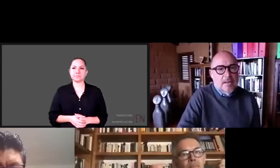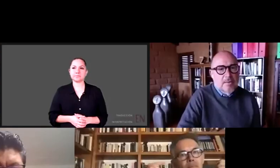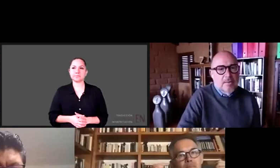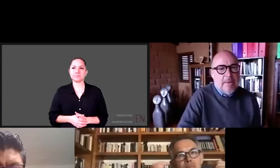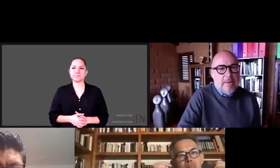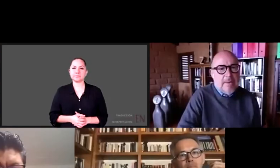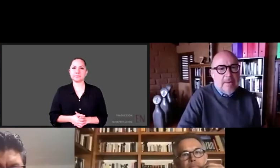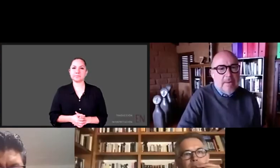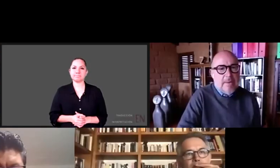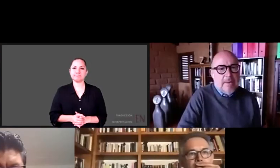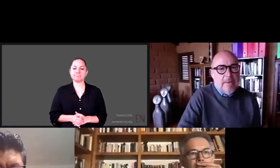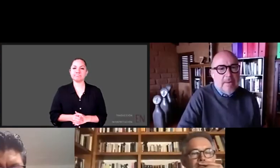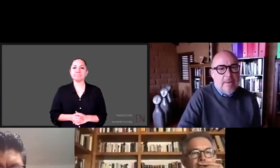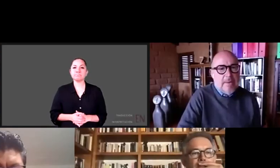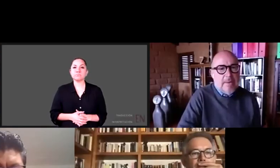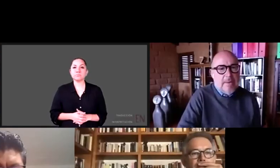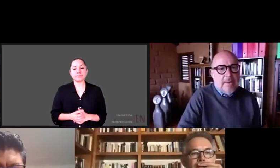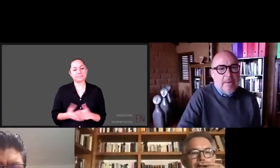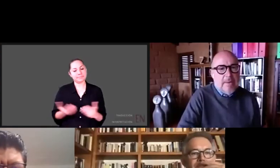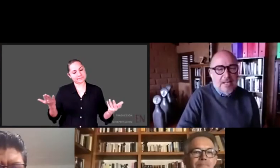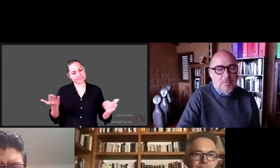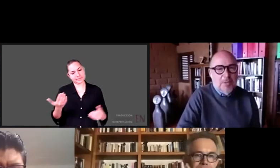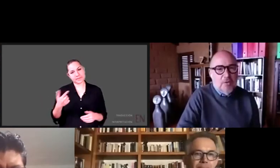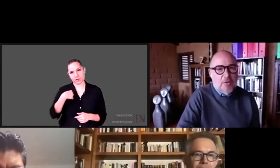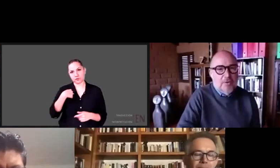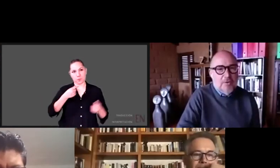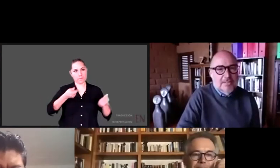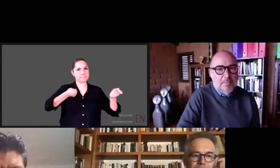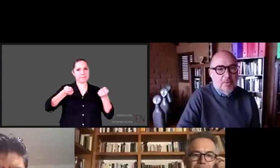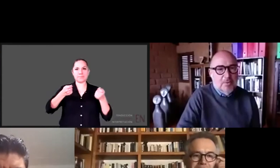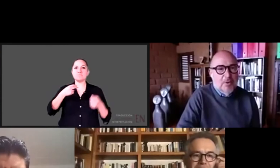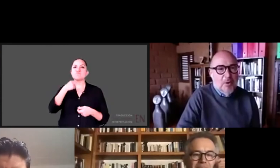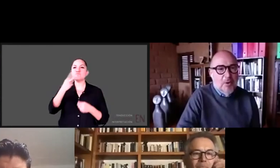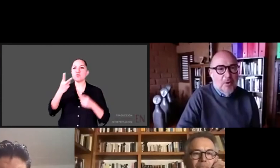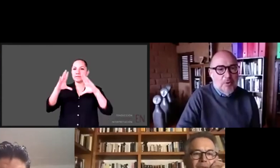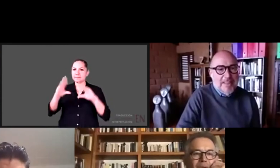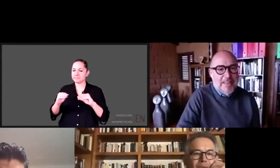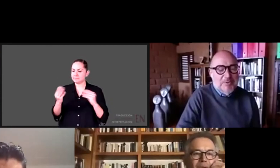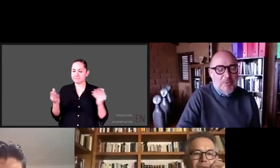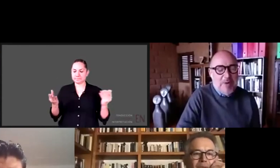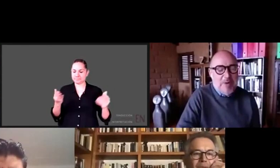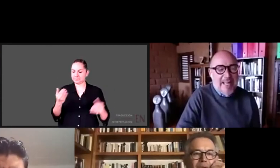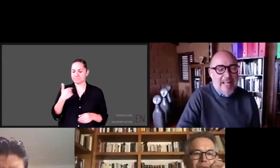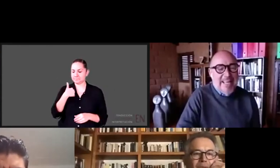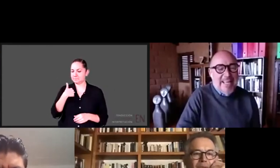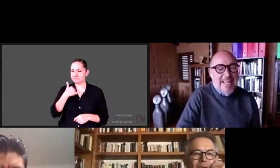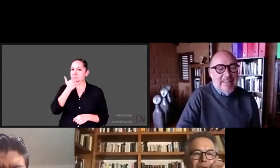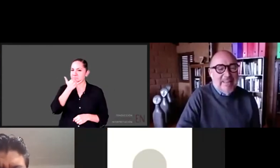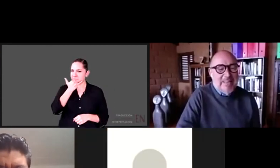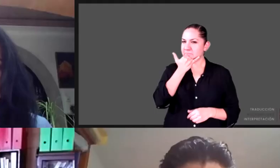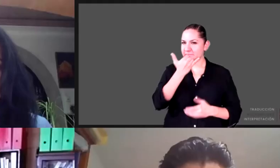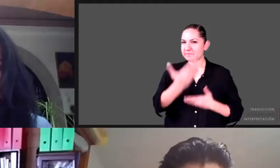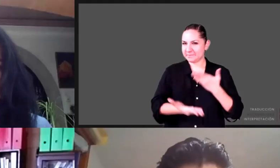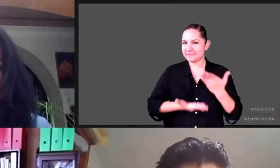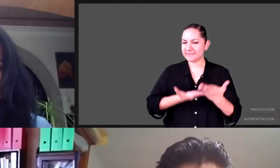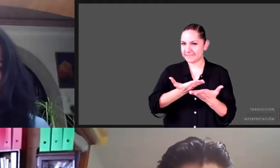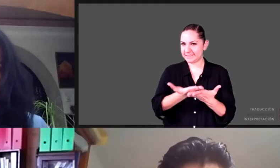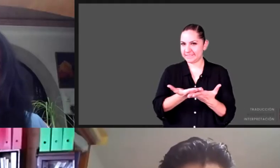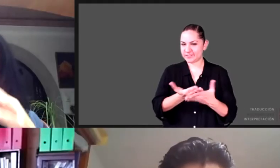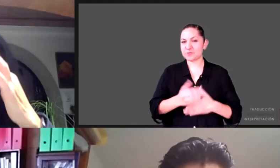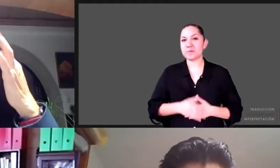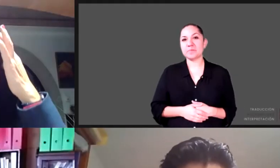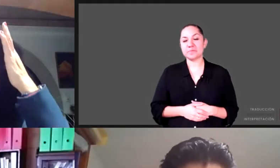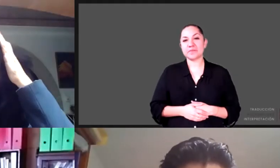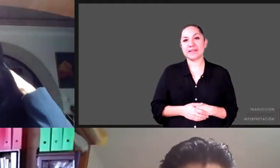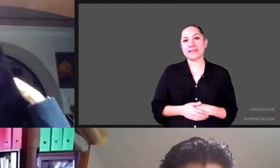Es una mala idea que el moderador apague su micrófono, así que pido una disculpa. Disculpa, que me estaba refiriendo